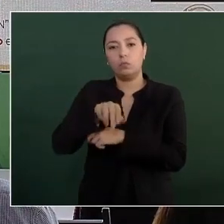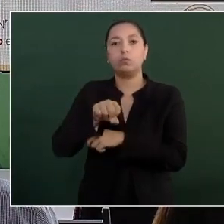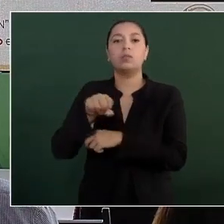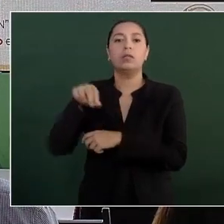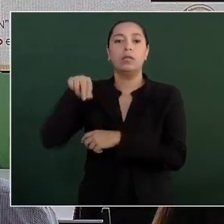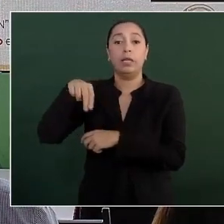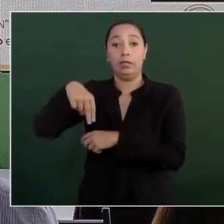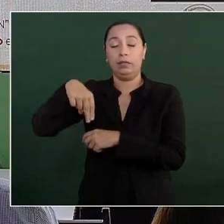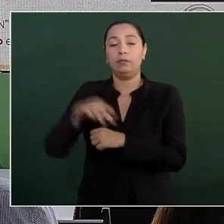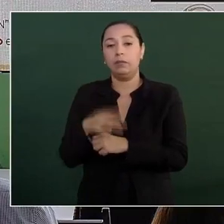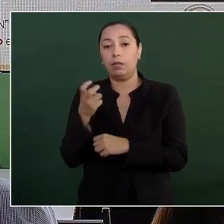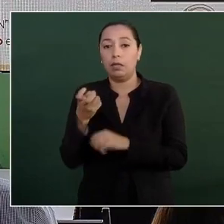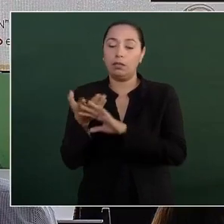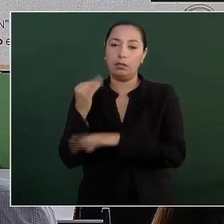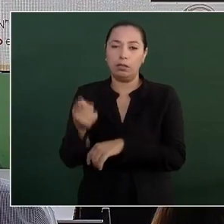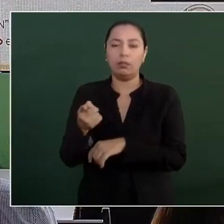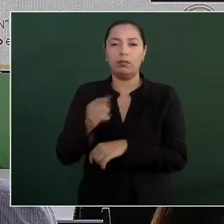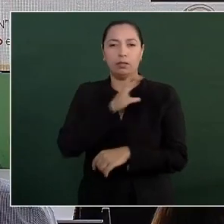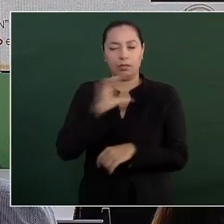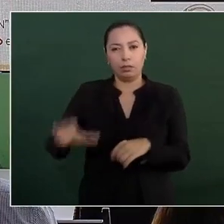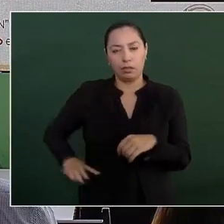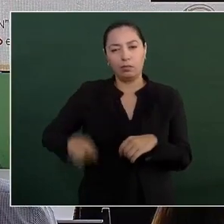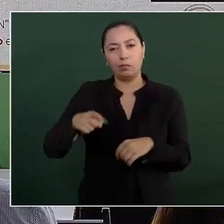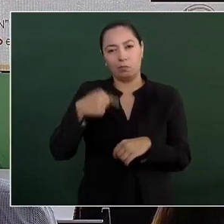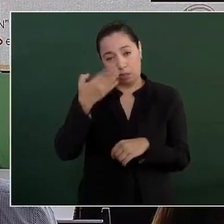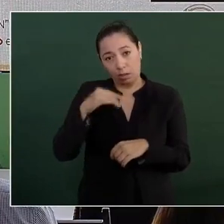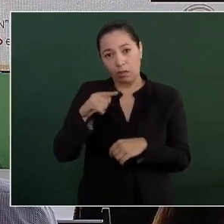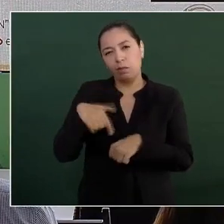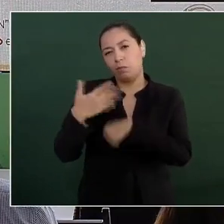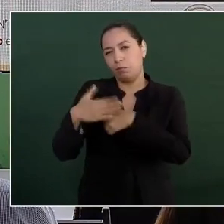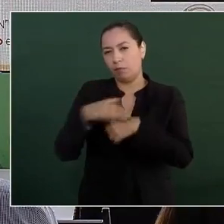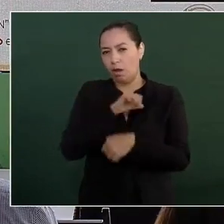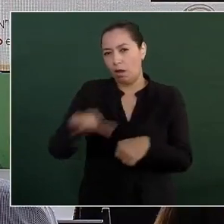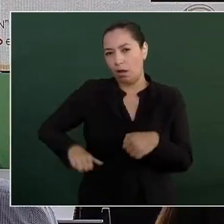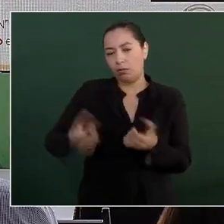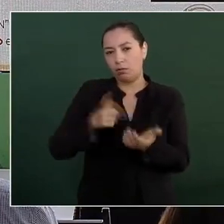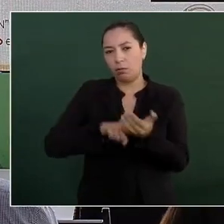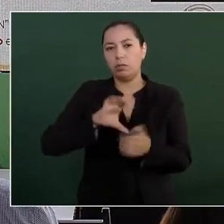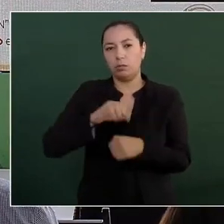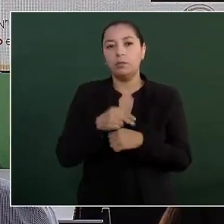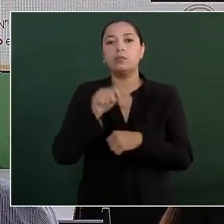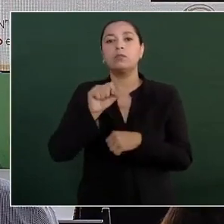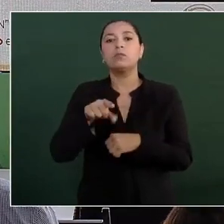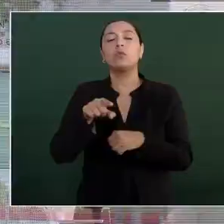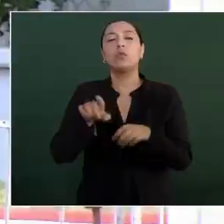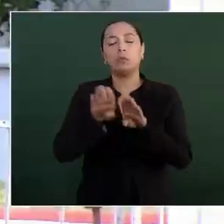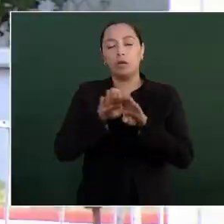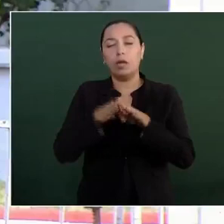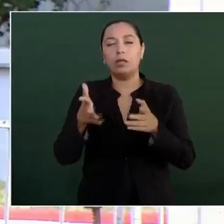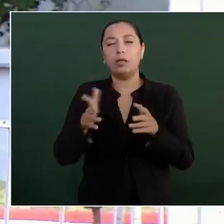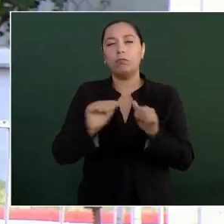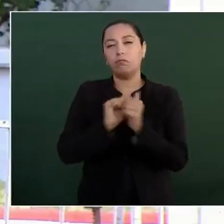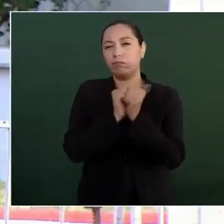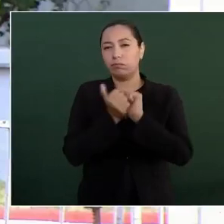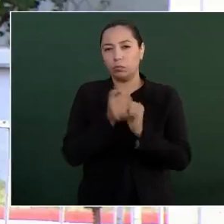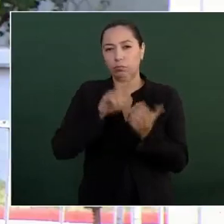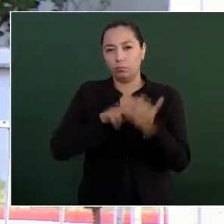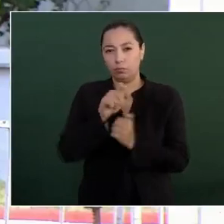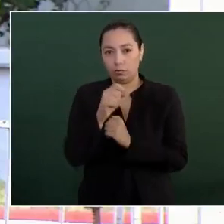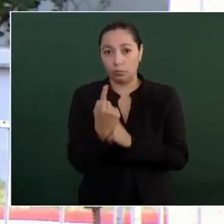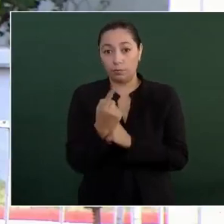fue candidato a la alcaldía de Las Chuapas en Veracruz en el proceso electoral del 2021. La